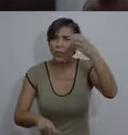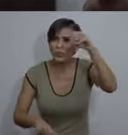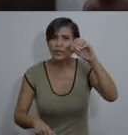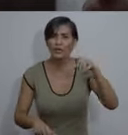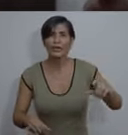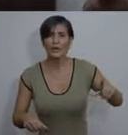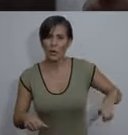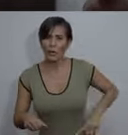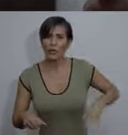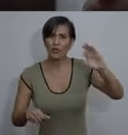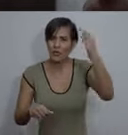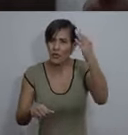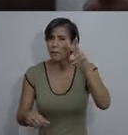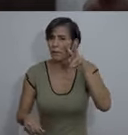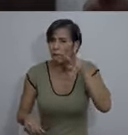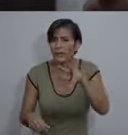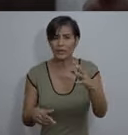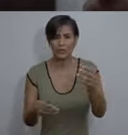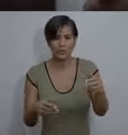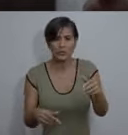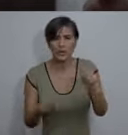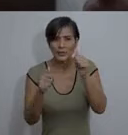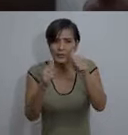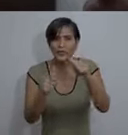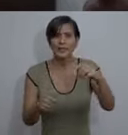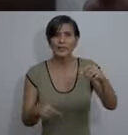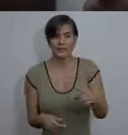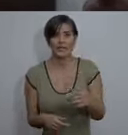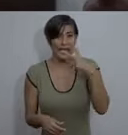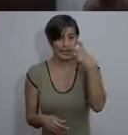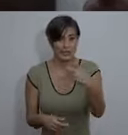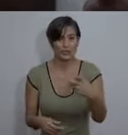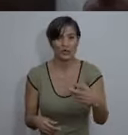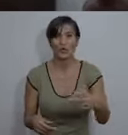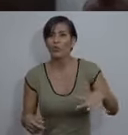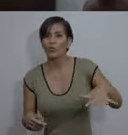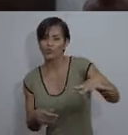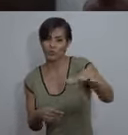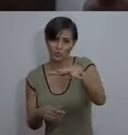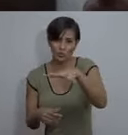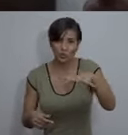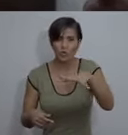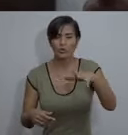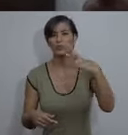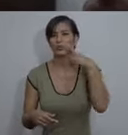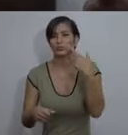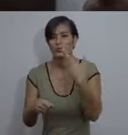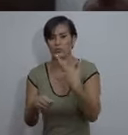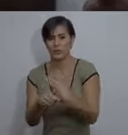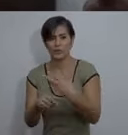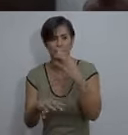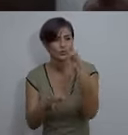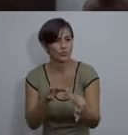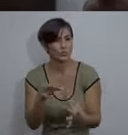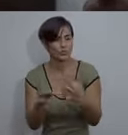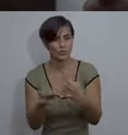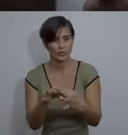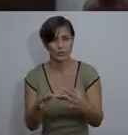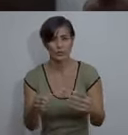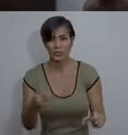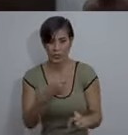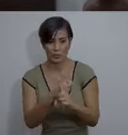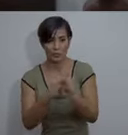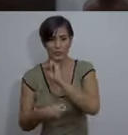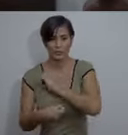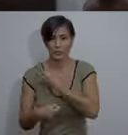del gobierno federal esta es una batalla por la vida todos tenemos responsabilidades por cumplir esta batalla en